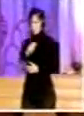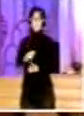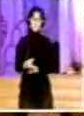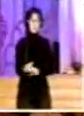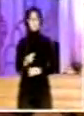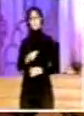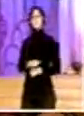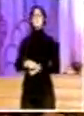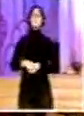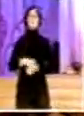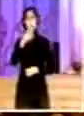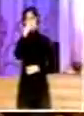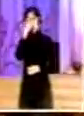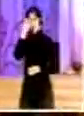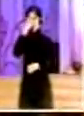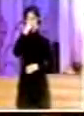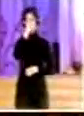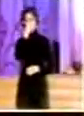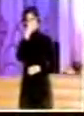entender. Cuando a un payaso me has